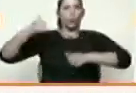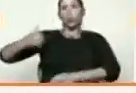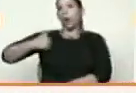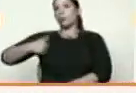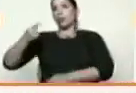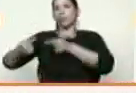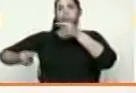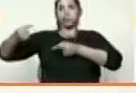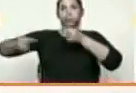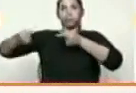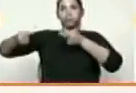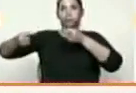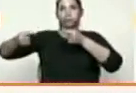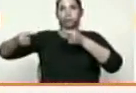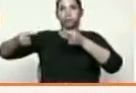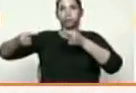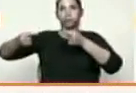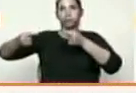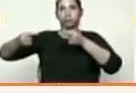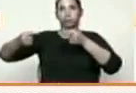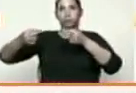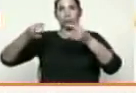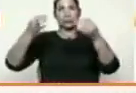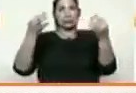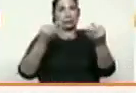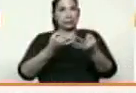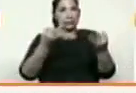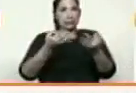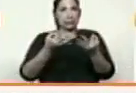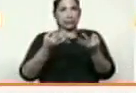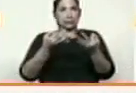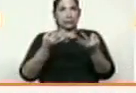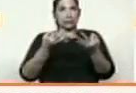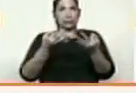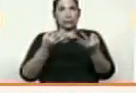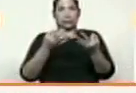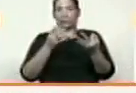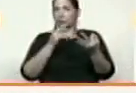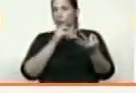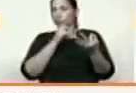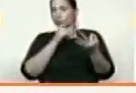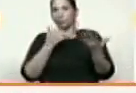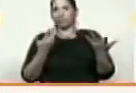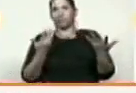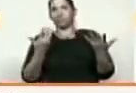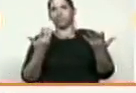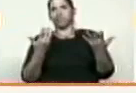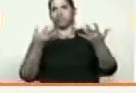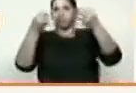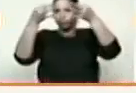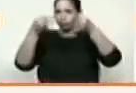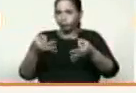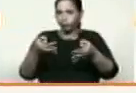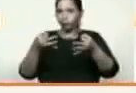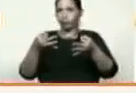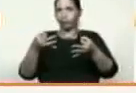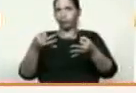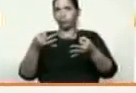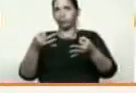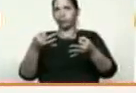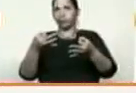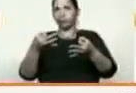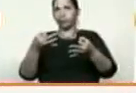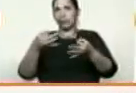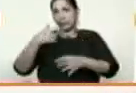debate, sería verdaderamente incongruente y falto de seriedad que